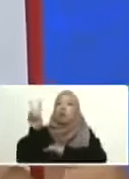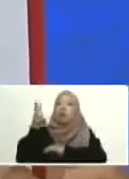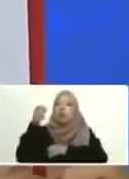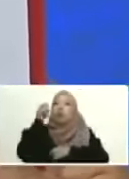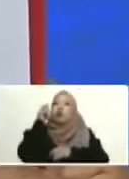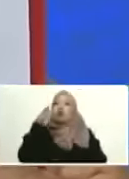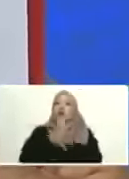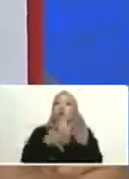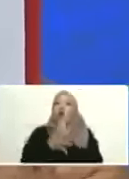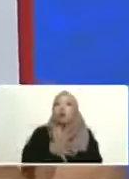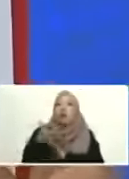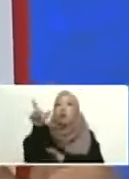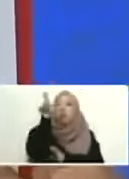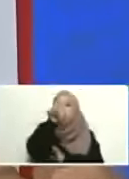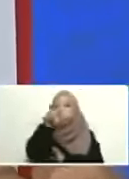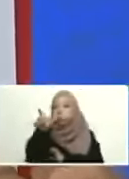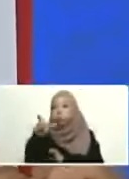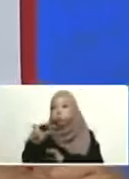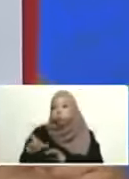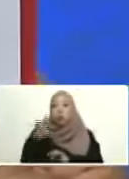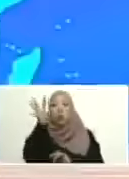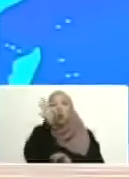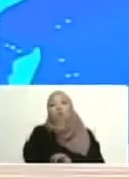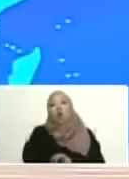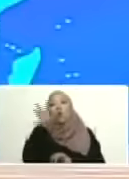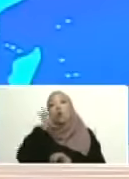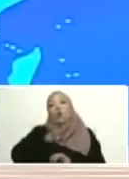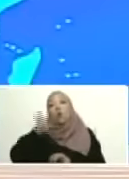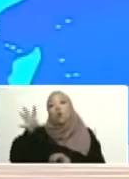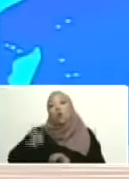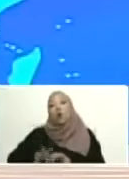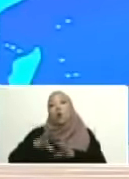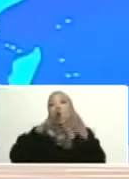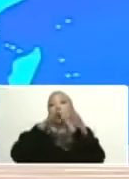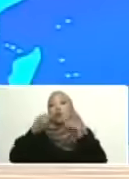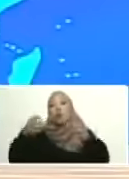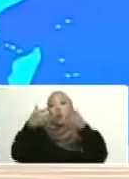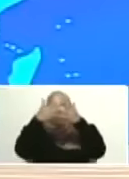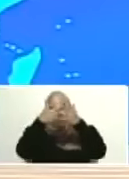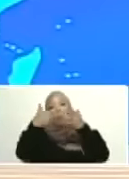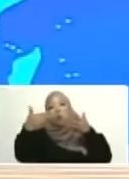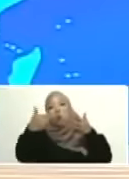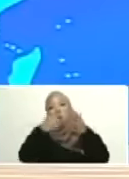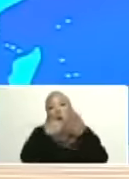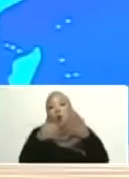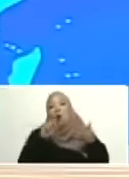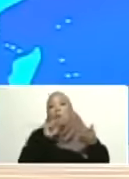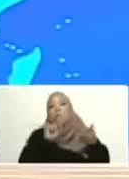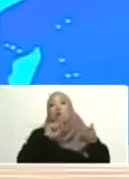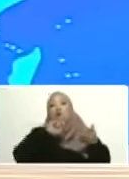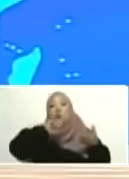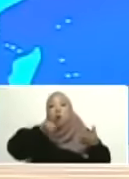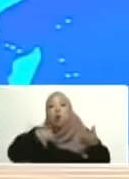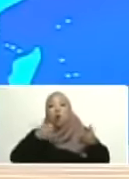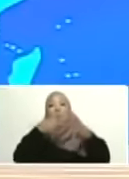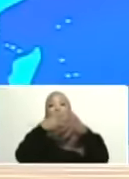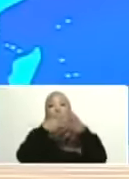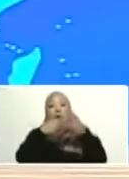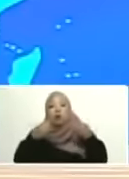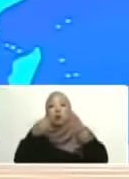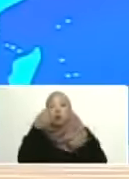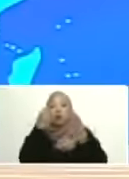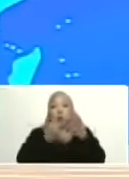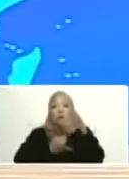Guayana Esequiba. Cada párrafo, cada coma, cada punto de este comunicado lo redactó